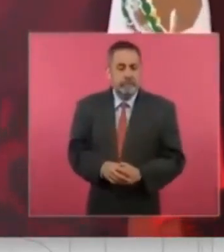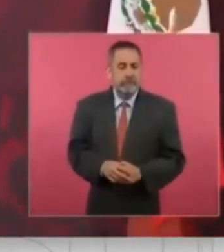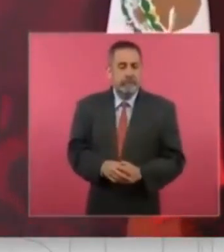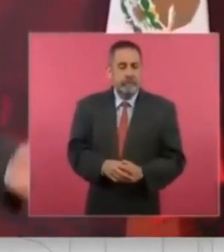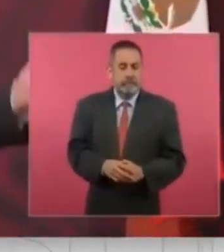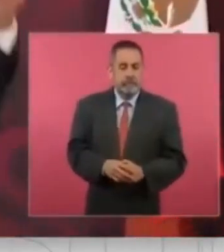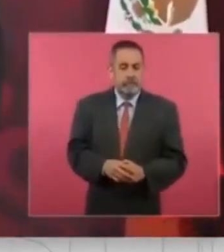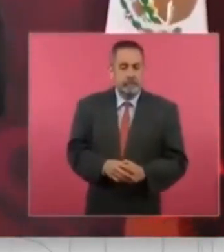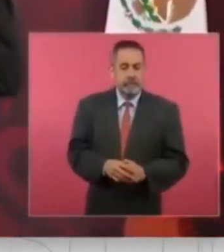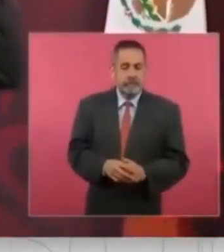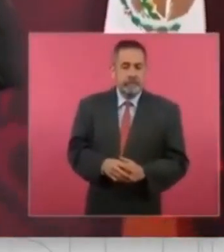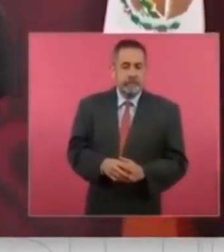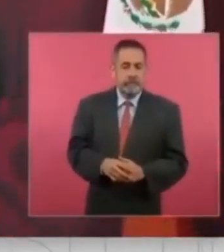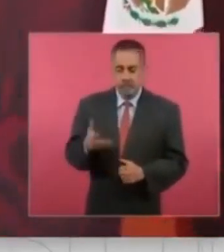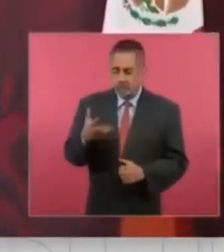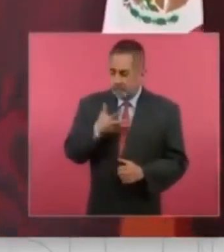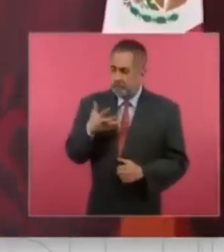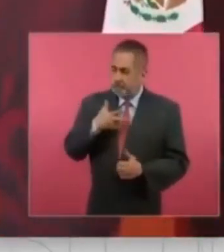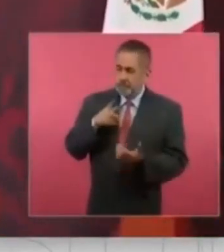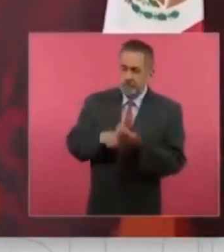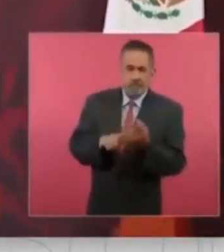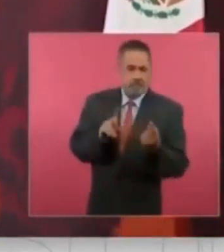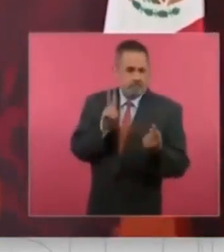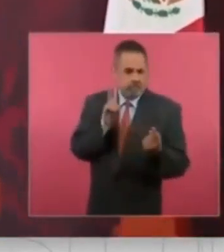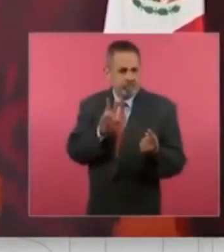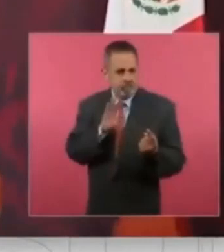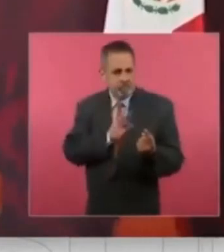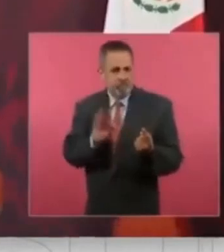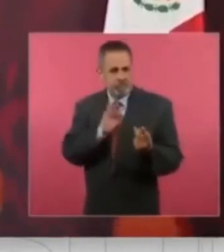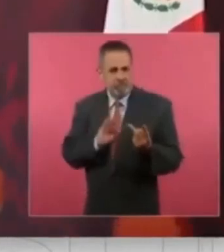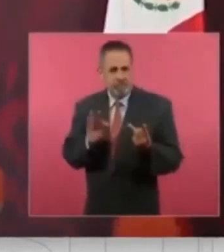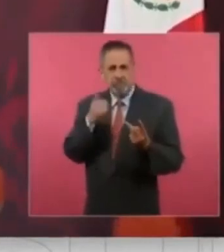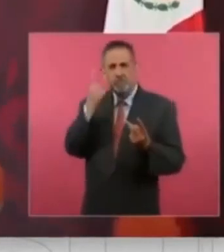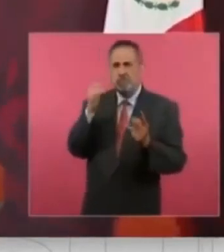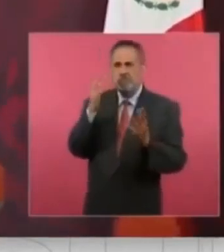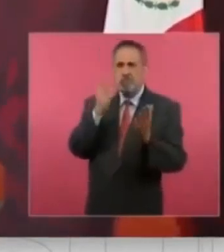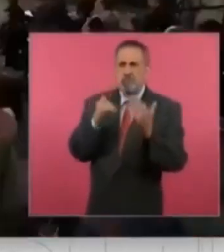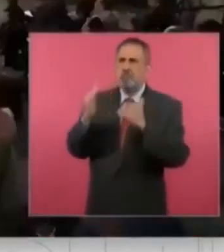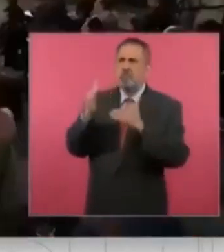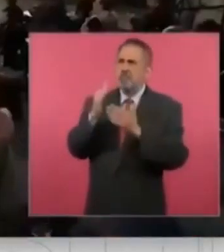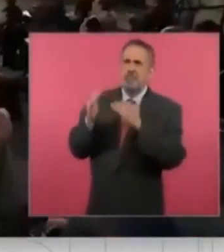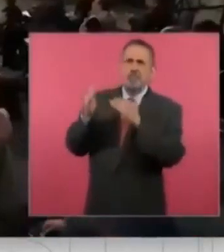todos tienen muchísimas posibilidades para seguir